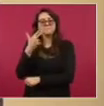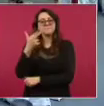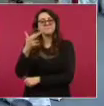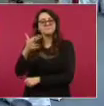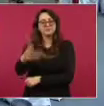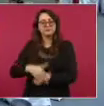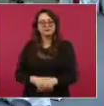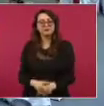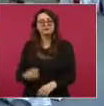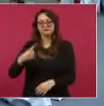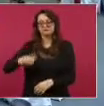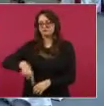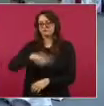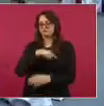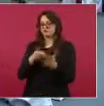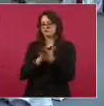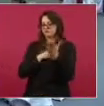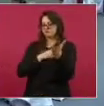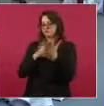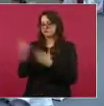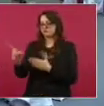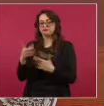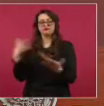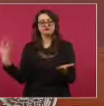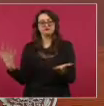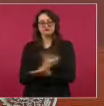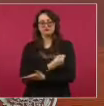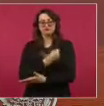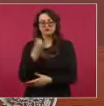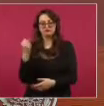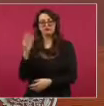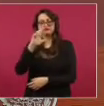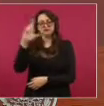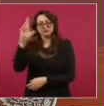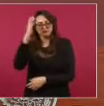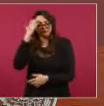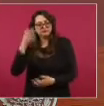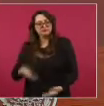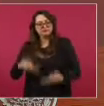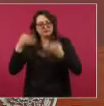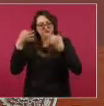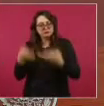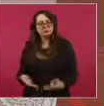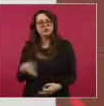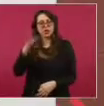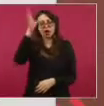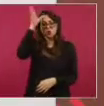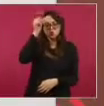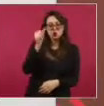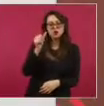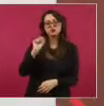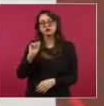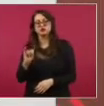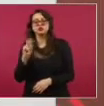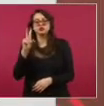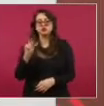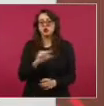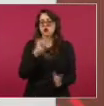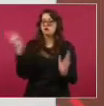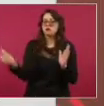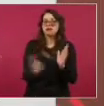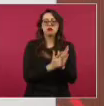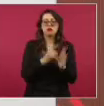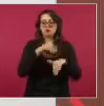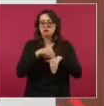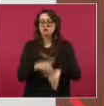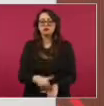renunciar a derechos ganados, reconocidos y así establecidos, sea por acuerdos o convenios siempre fundamentados en la legalidad,